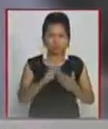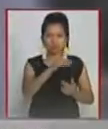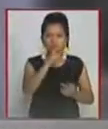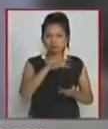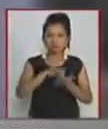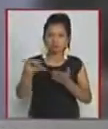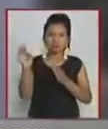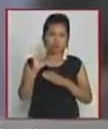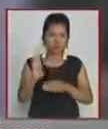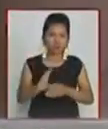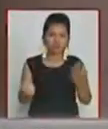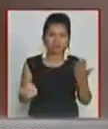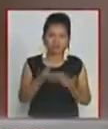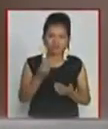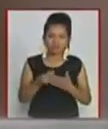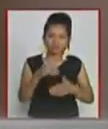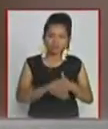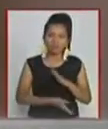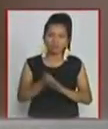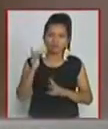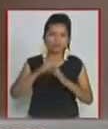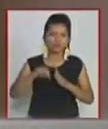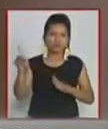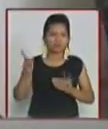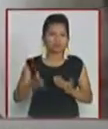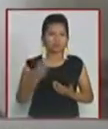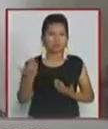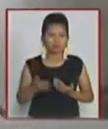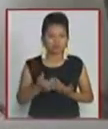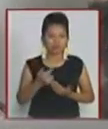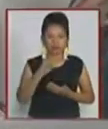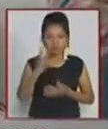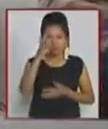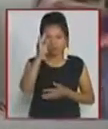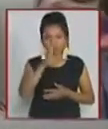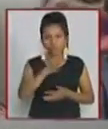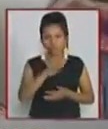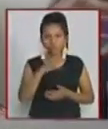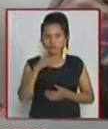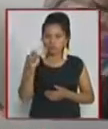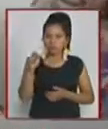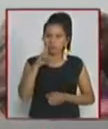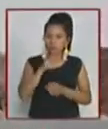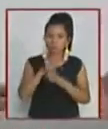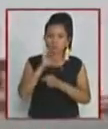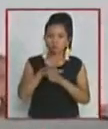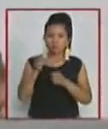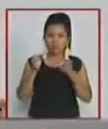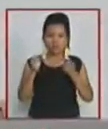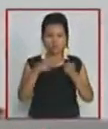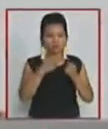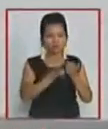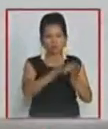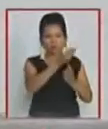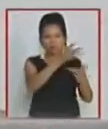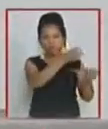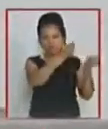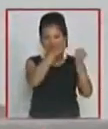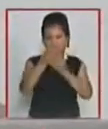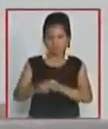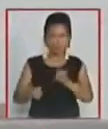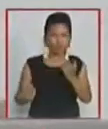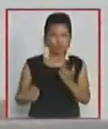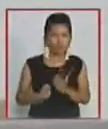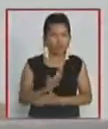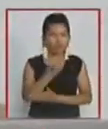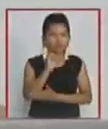pago y pretendió escapar con el dinero. Este ciudadano lo que habría hecho es prometerles la importación de un vehículo, la entrega de un vehículo